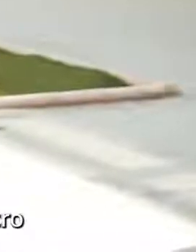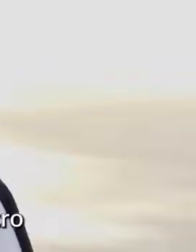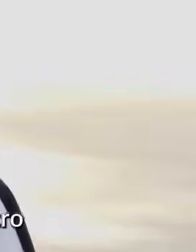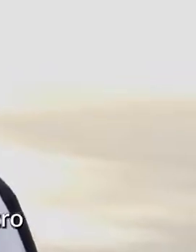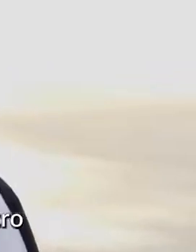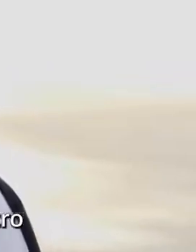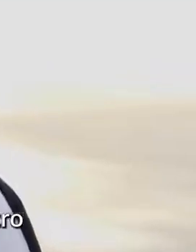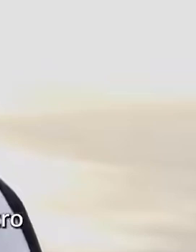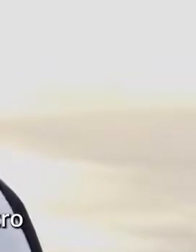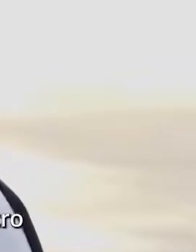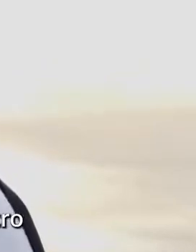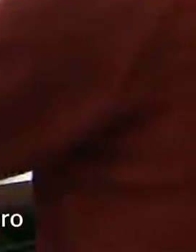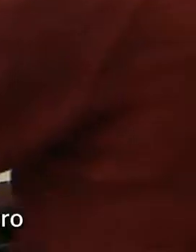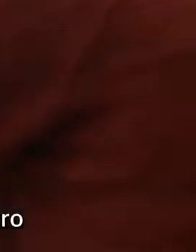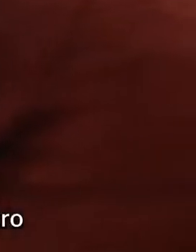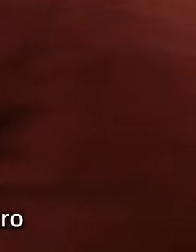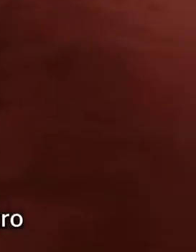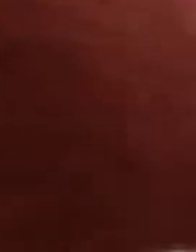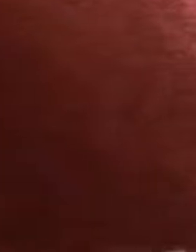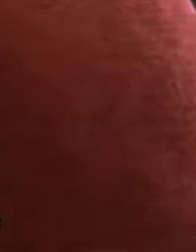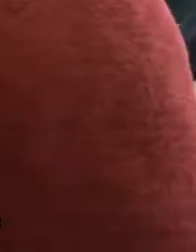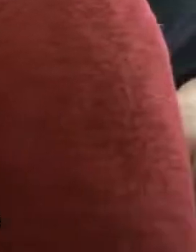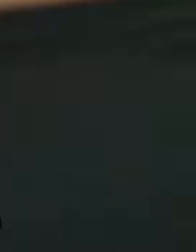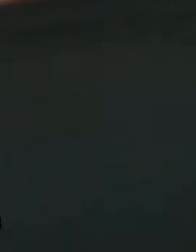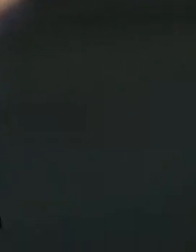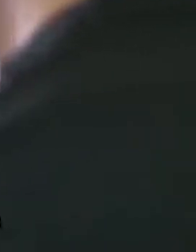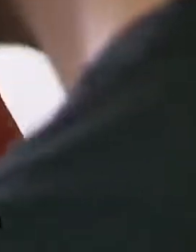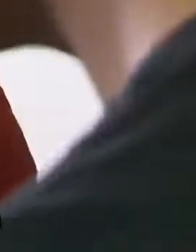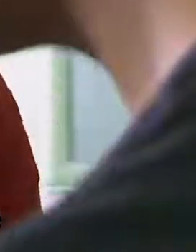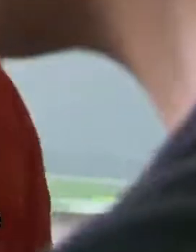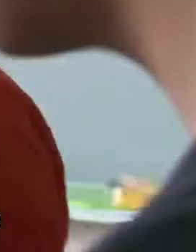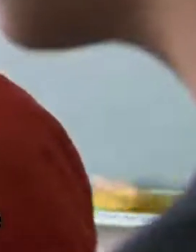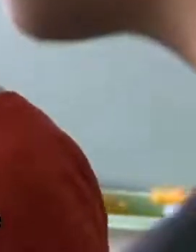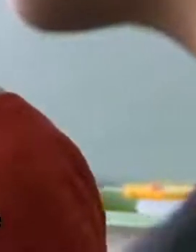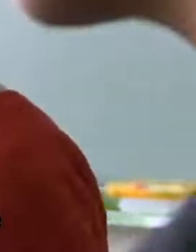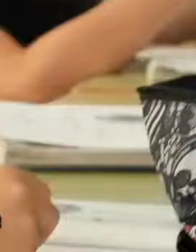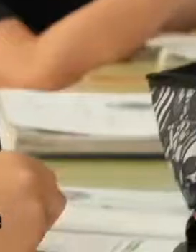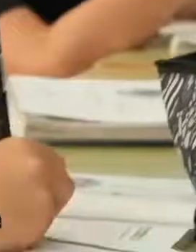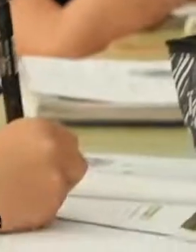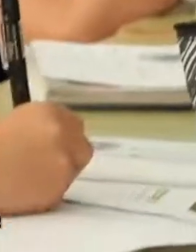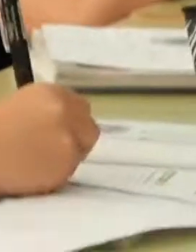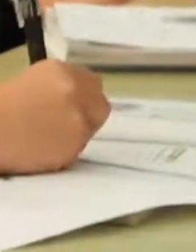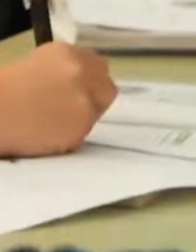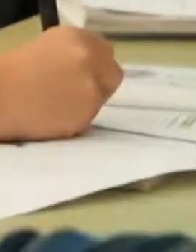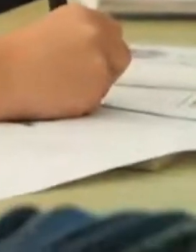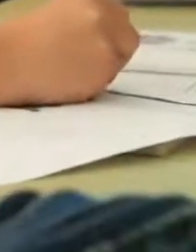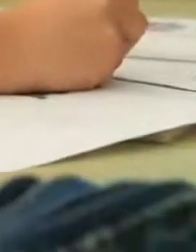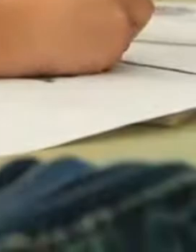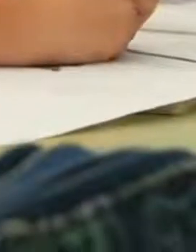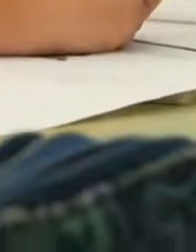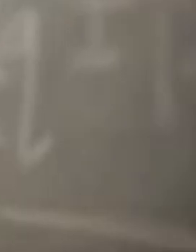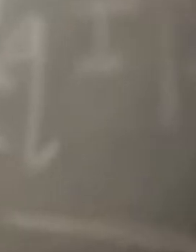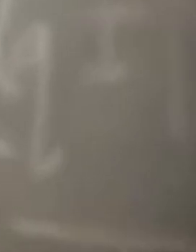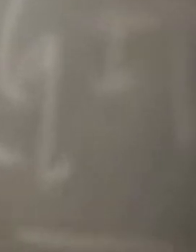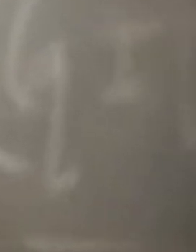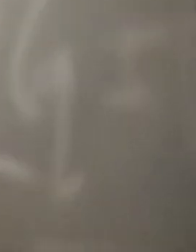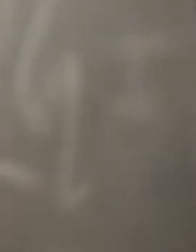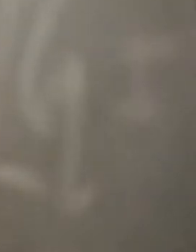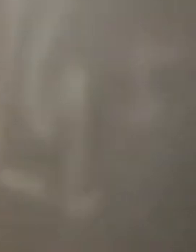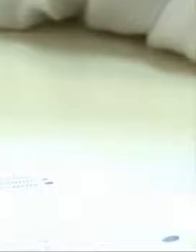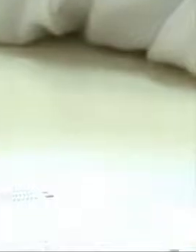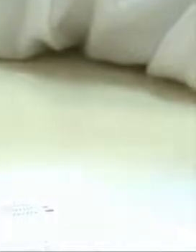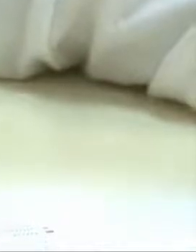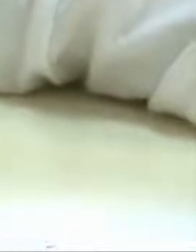Somos una institución educativa sin ánimo de lucro que considera la educación como la pieza clave para toda transformación